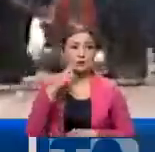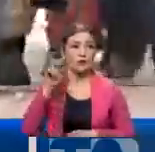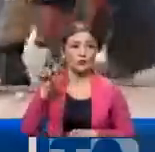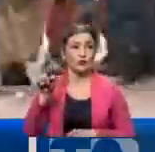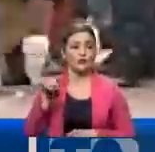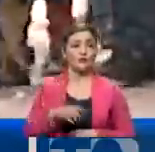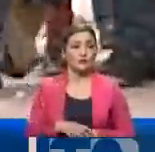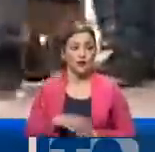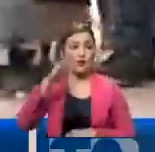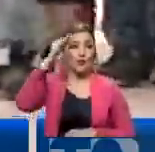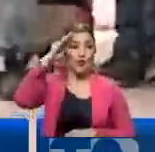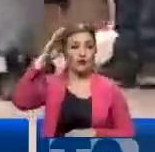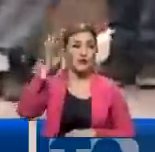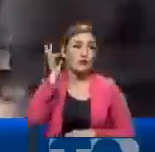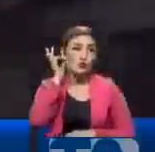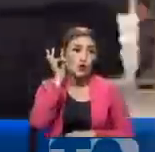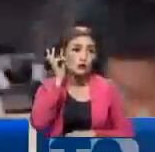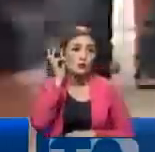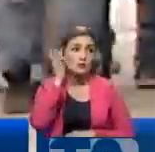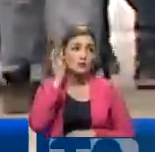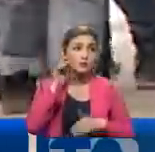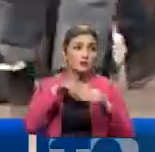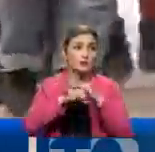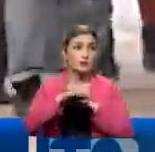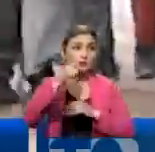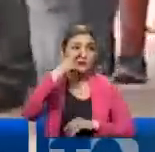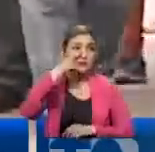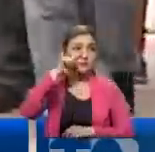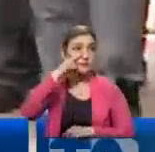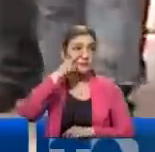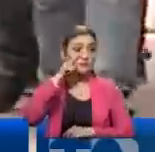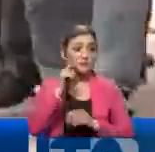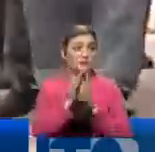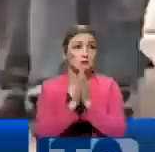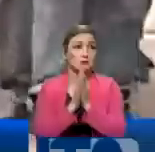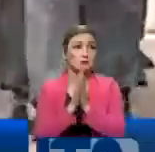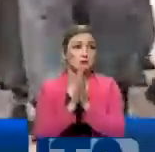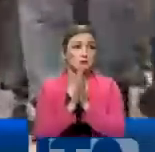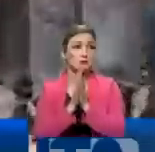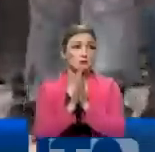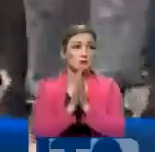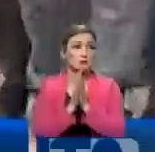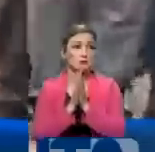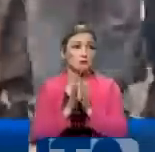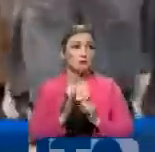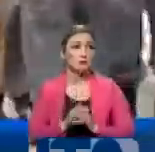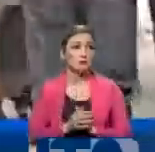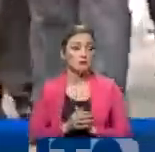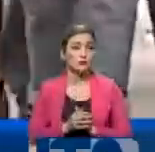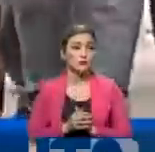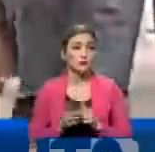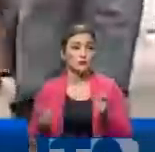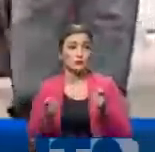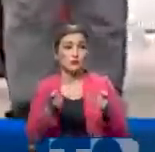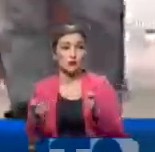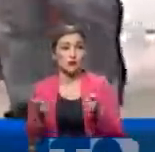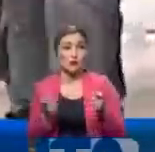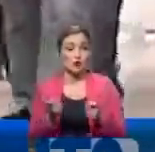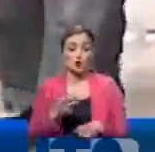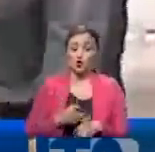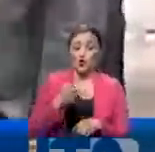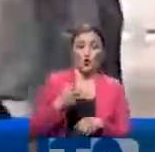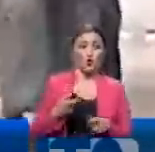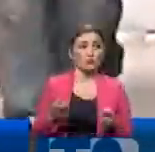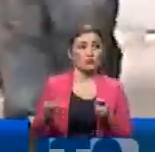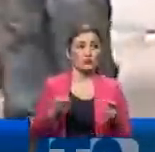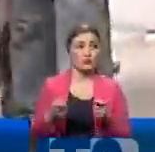observar cómo las policías al llegar a la puerta lloran y piden, o sea, se descontrolan por el momento duro que pasaron.